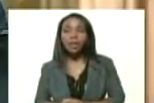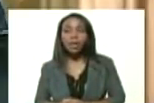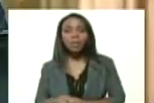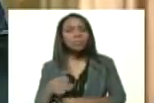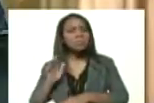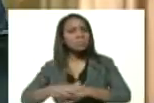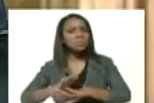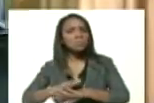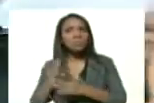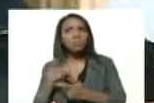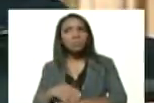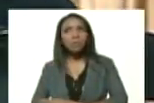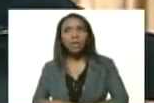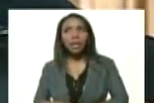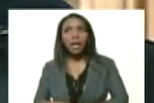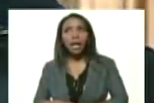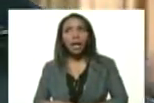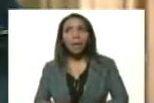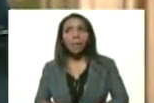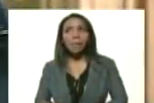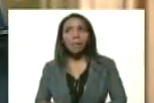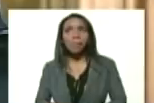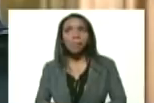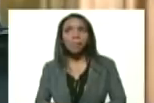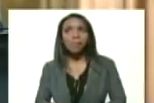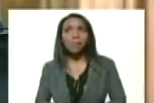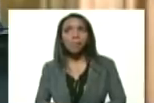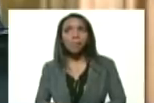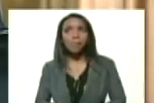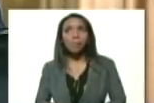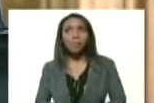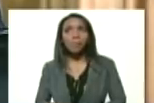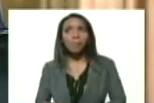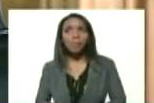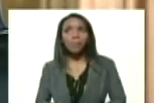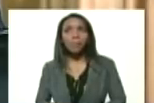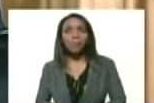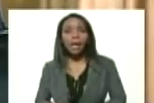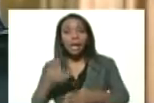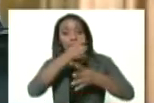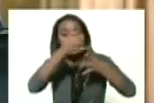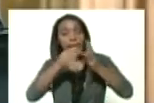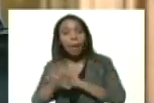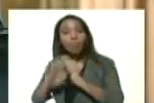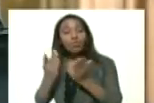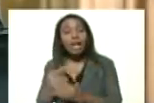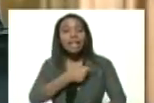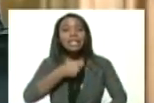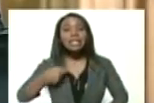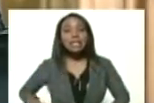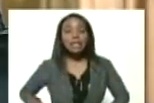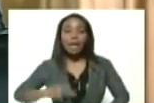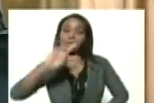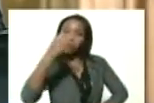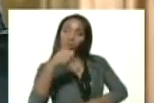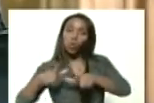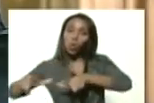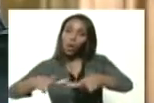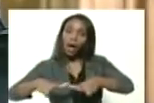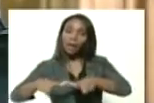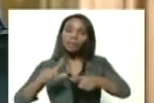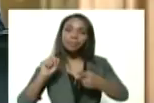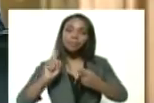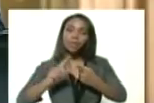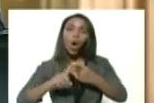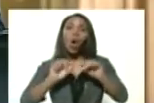que es la la línea mundial china está en segundo lugar con